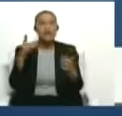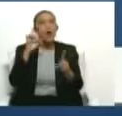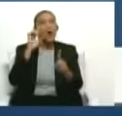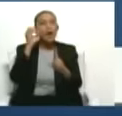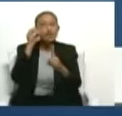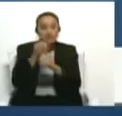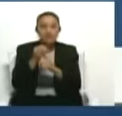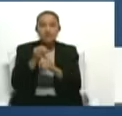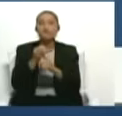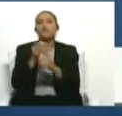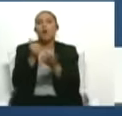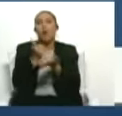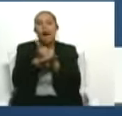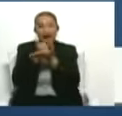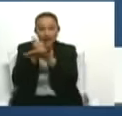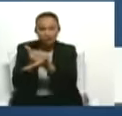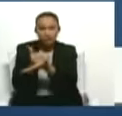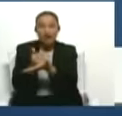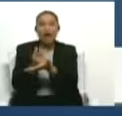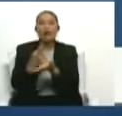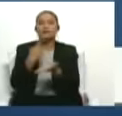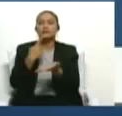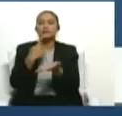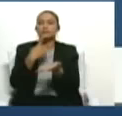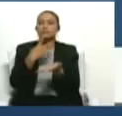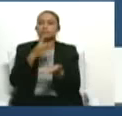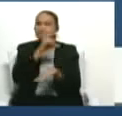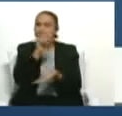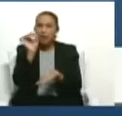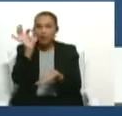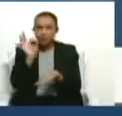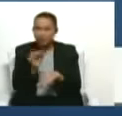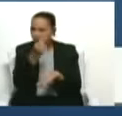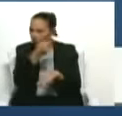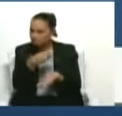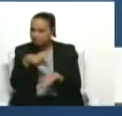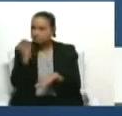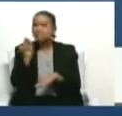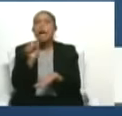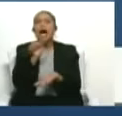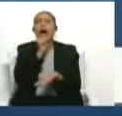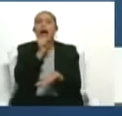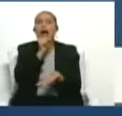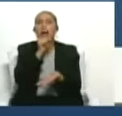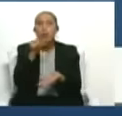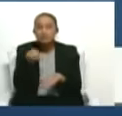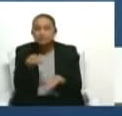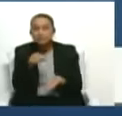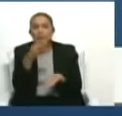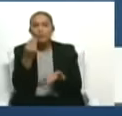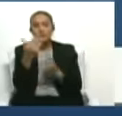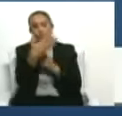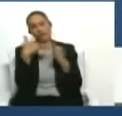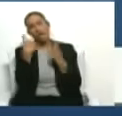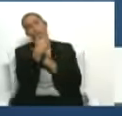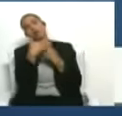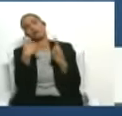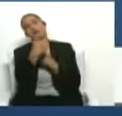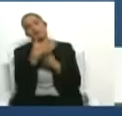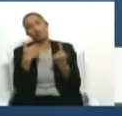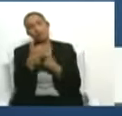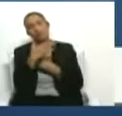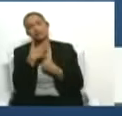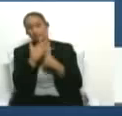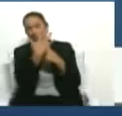derechos humanos y el acceso a la justicia a nuestros abuelos, muchas veces vulneraron sus derechos legítimos de su